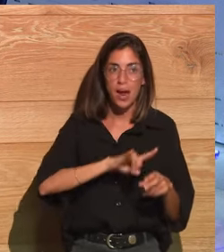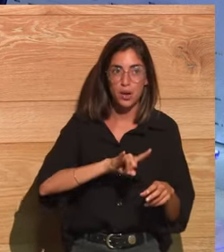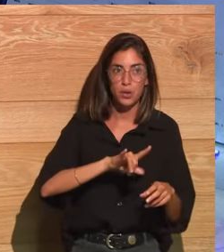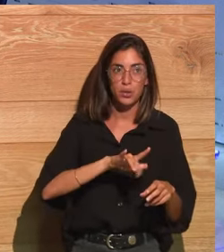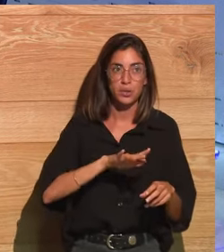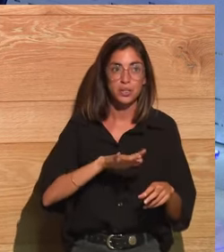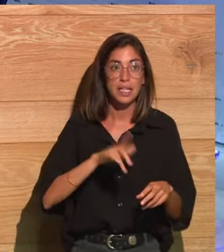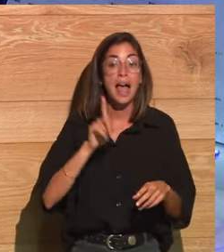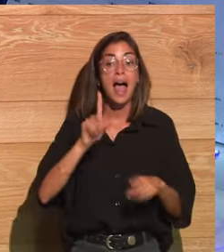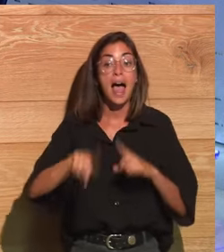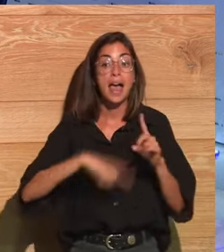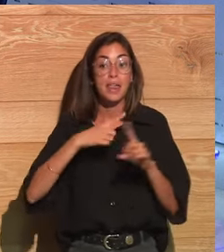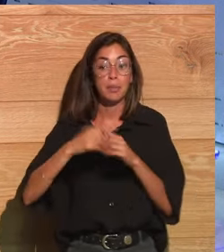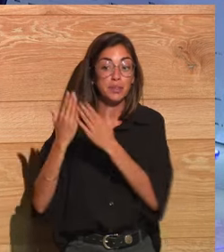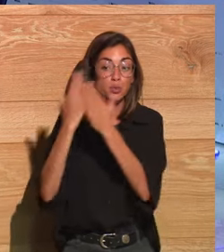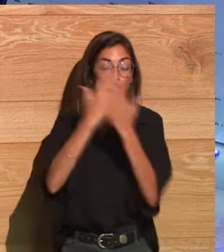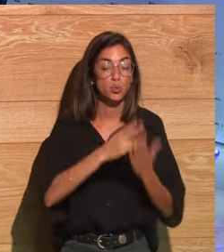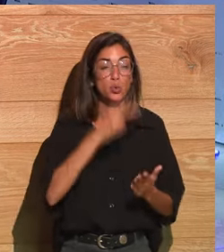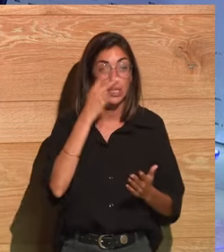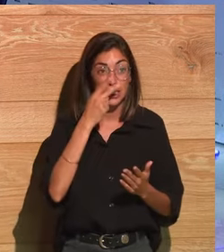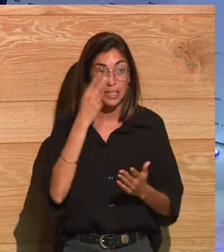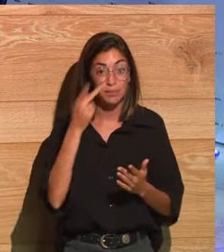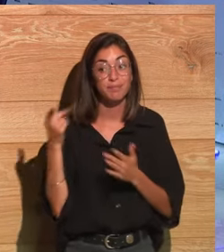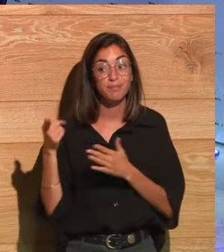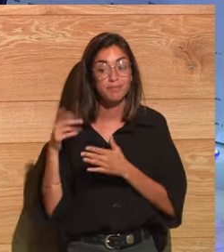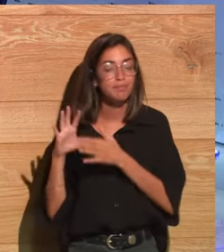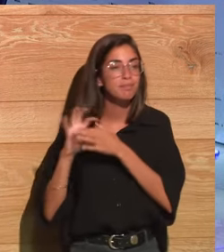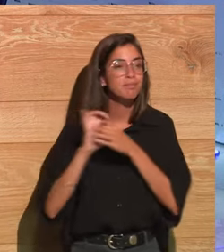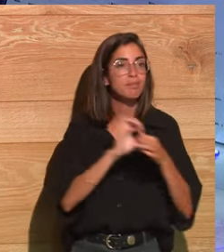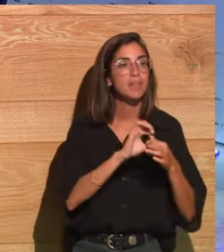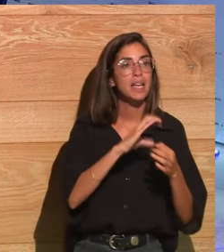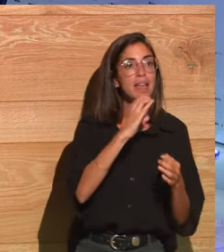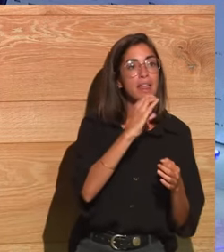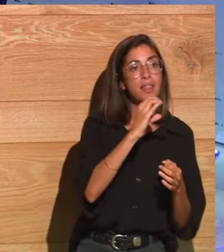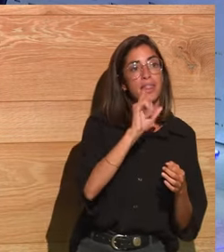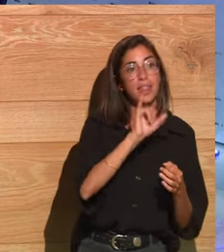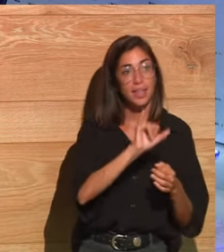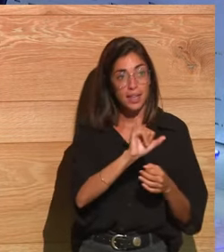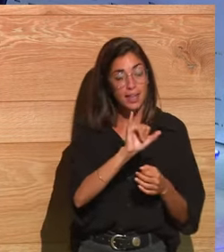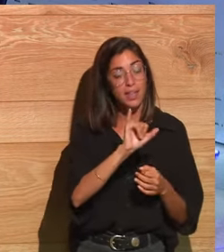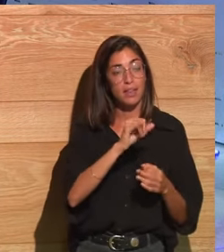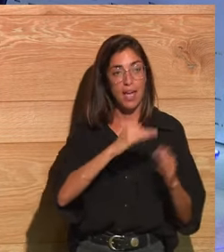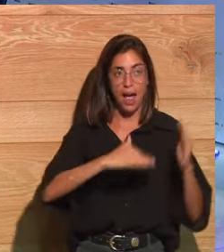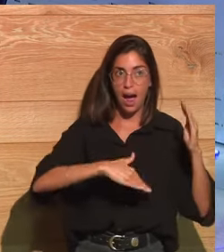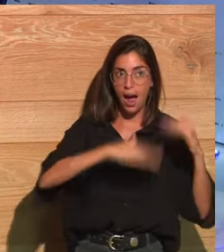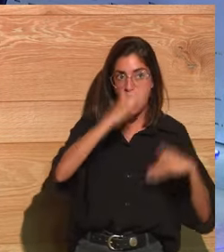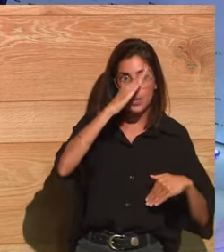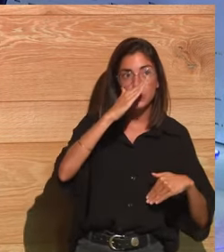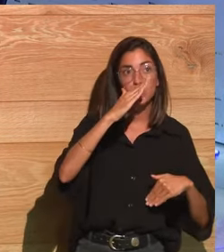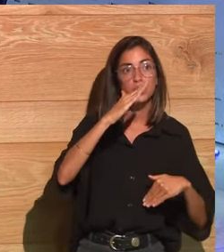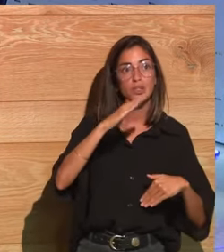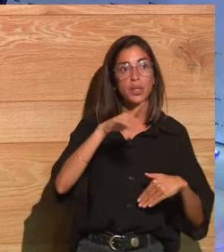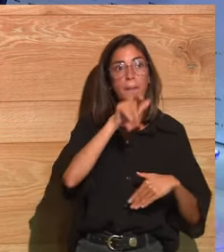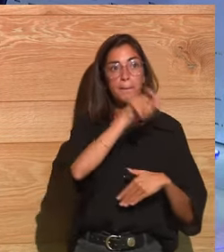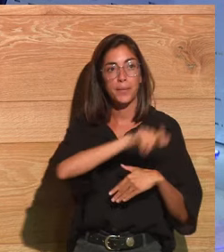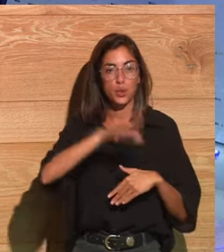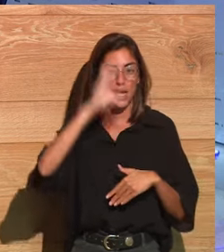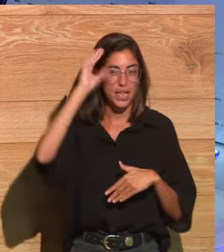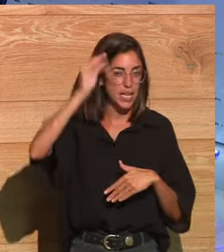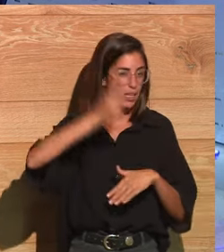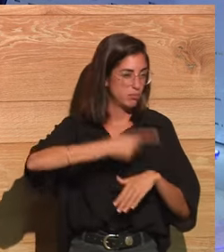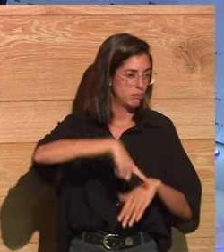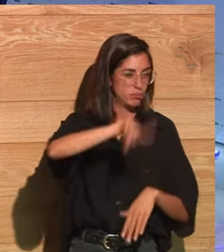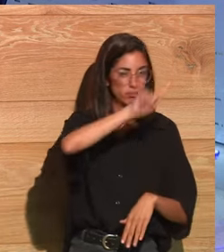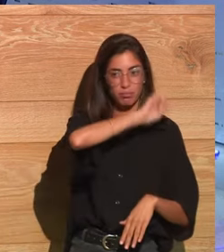algunos estudios interesantes de los que hablo en el libro que se asocian con cocientes intelectuales altos, o sea, que lo que decíamos, el que era hiperinteligente,